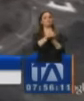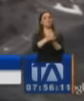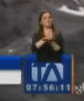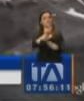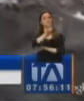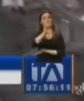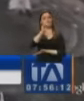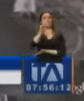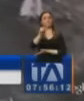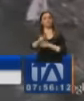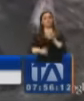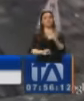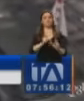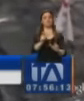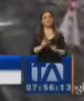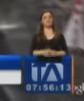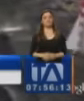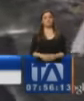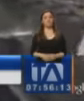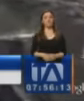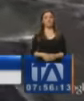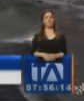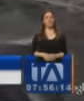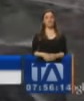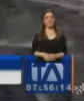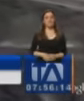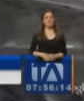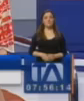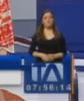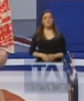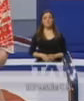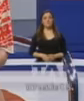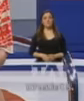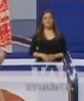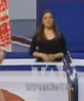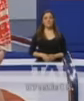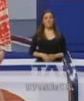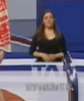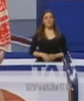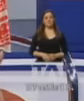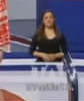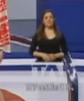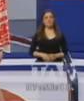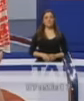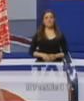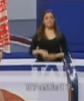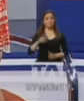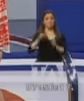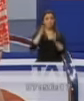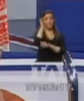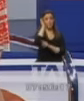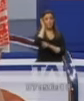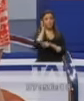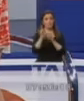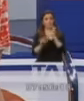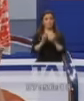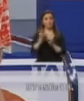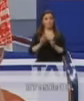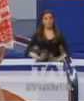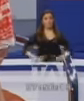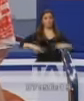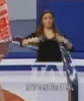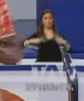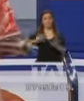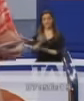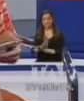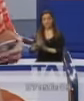a 200.000 personas. Helen Quiñones, 24 horas. Bueno, la preocupación que tienen los moradores del